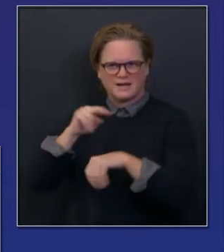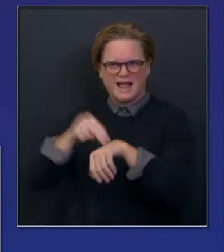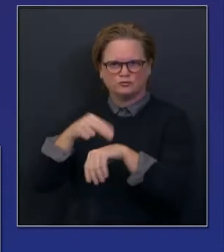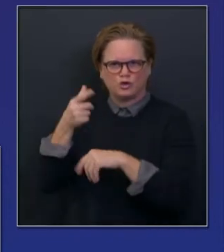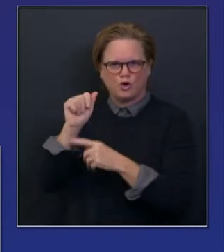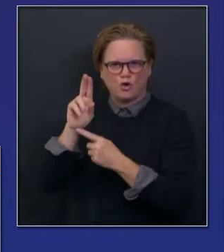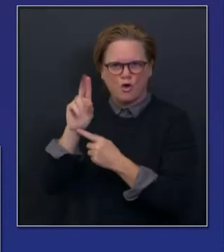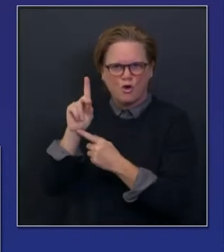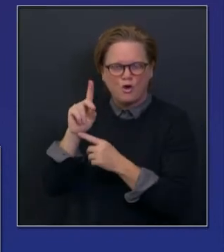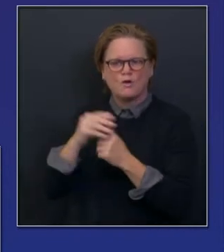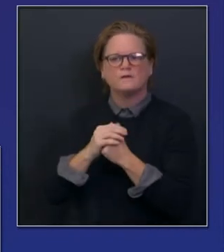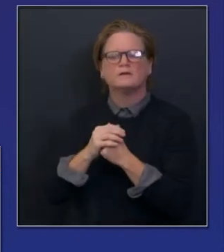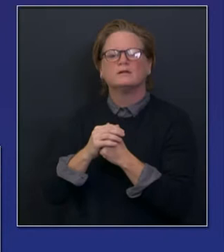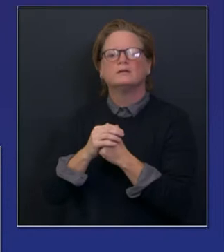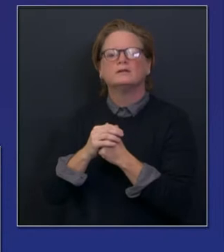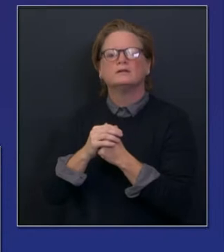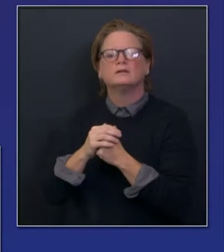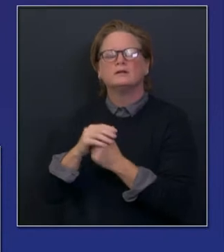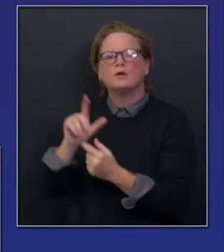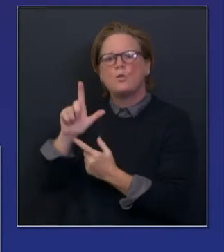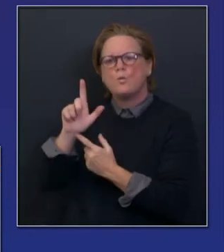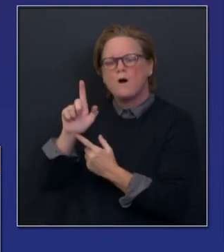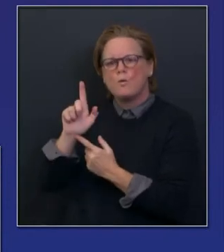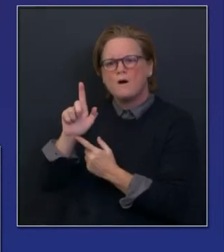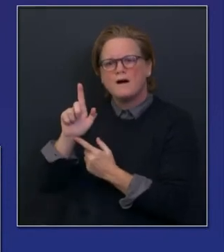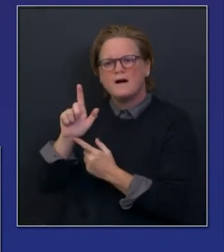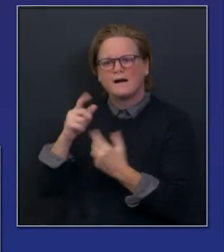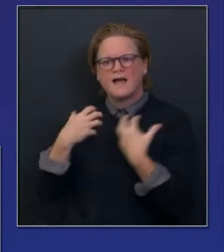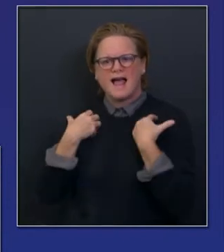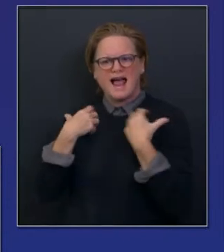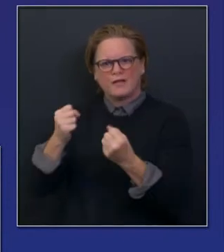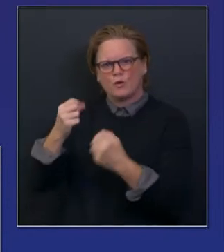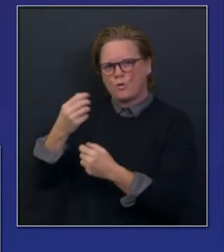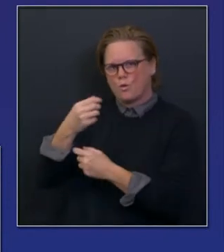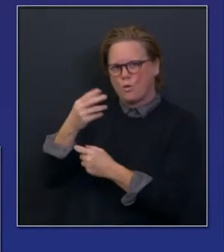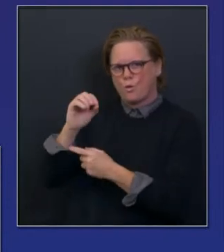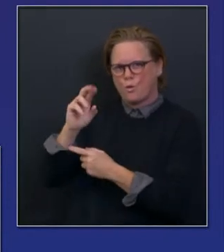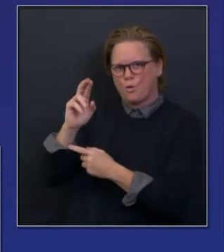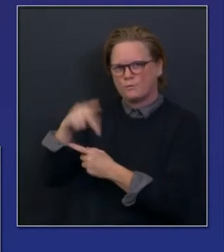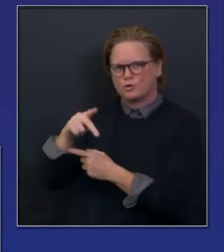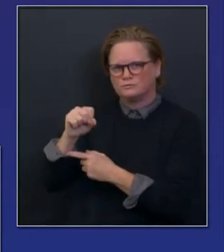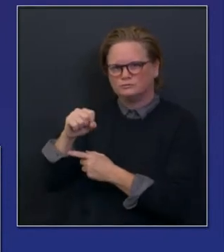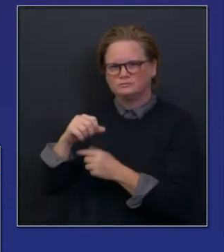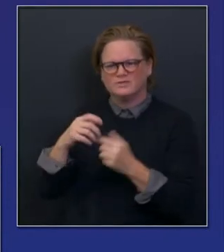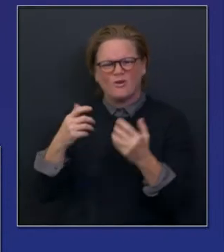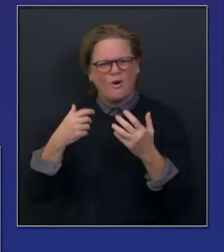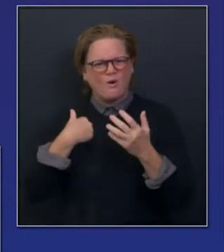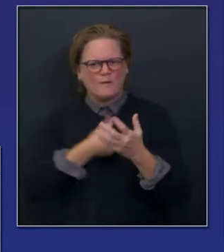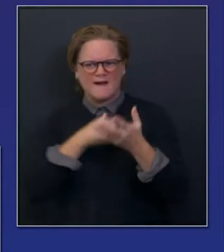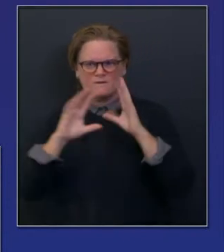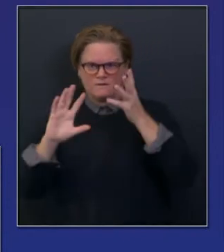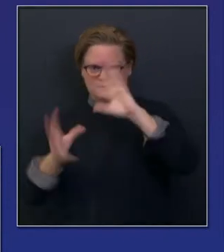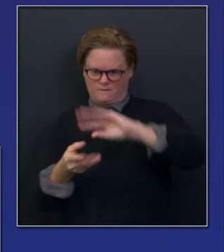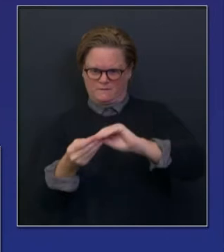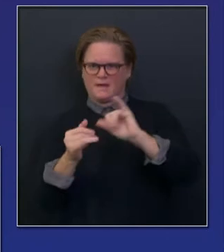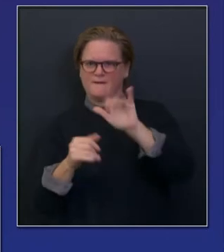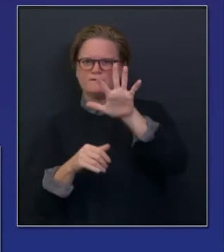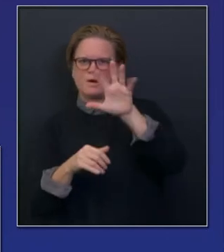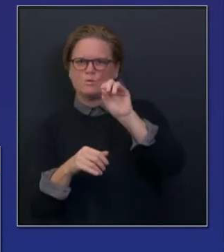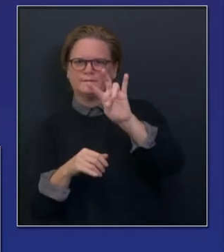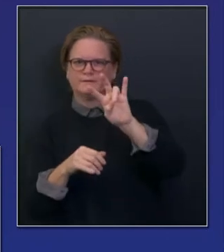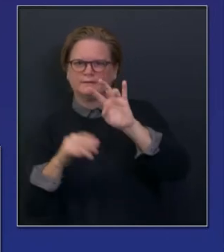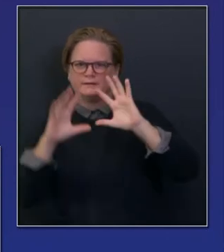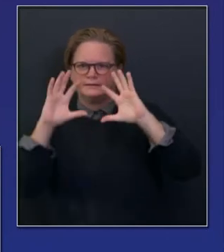sus pericias singulares, esos individuos de CalGuard y el equipo de Health Corps, Cuerpo de